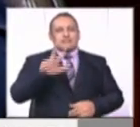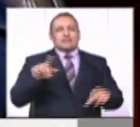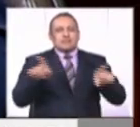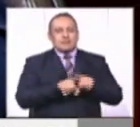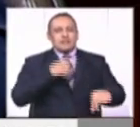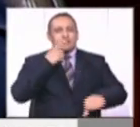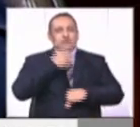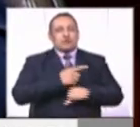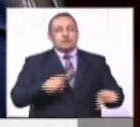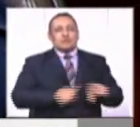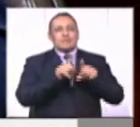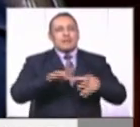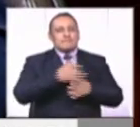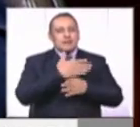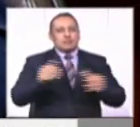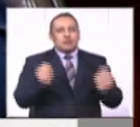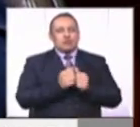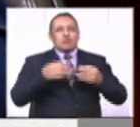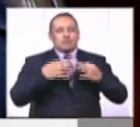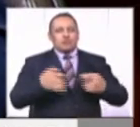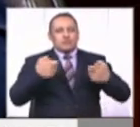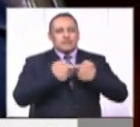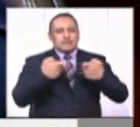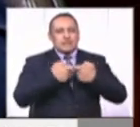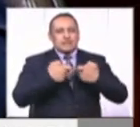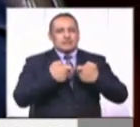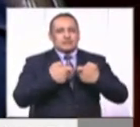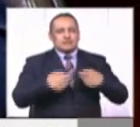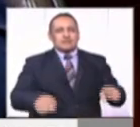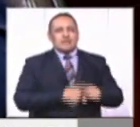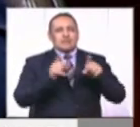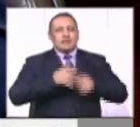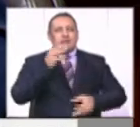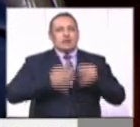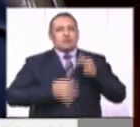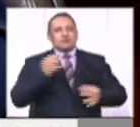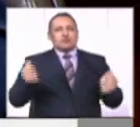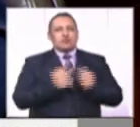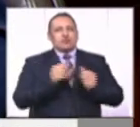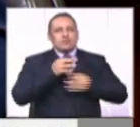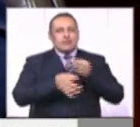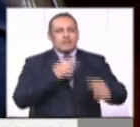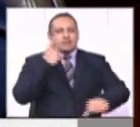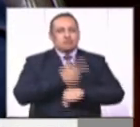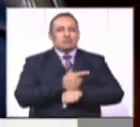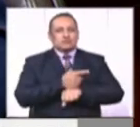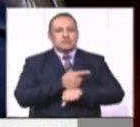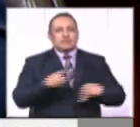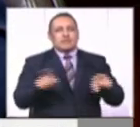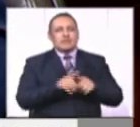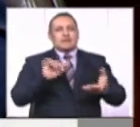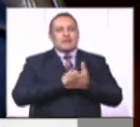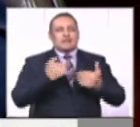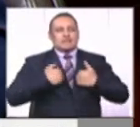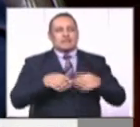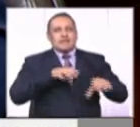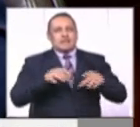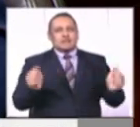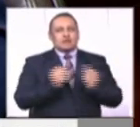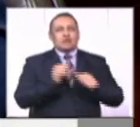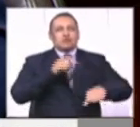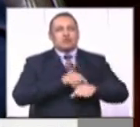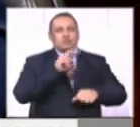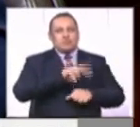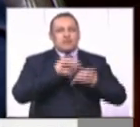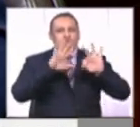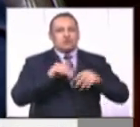denunciado también participó en forma virtual en la audiencia de la referida denuncia la cual se realizó con fecha